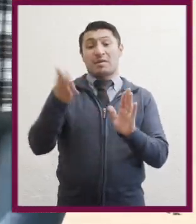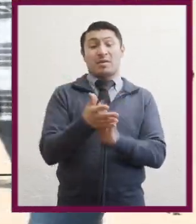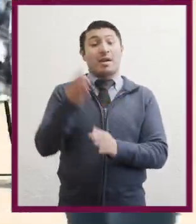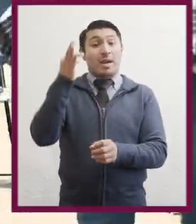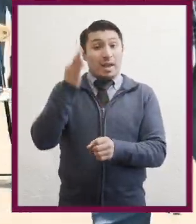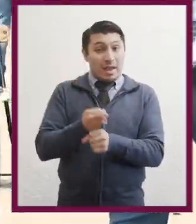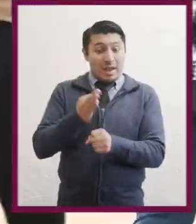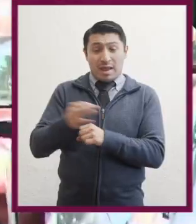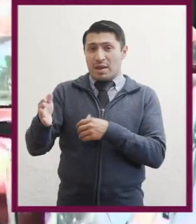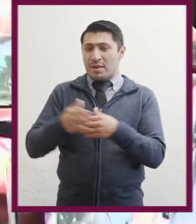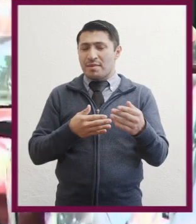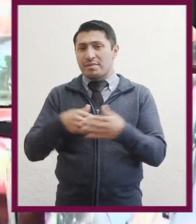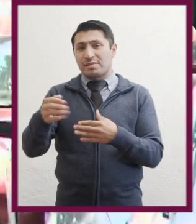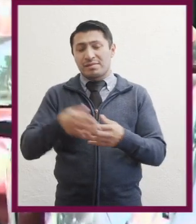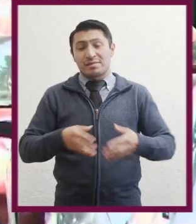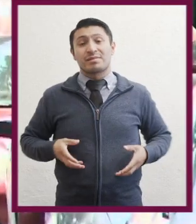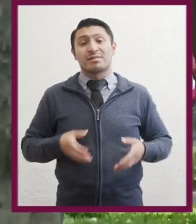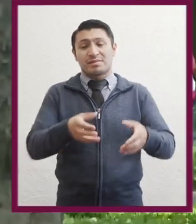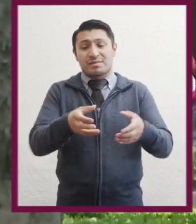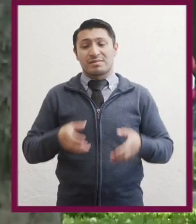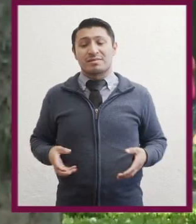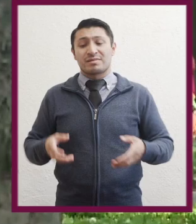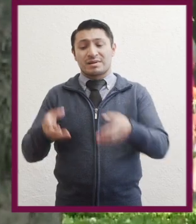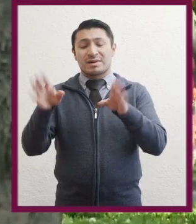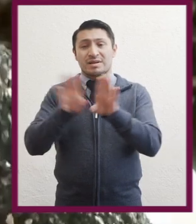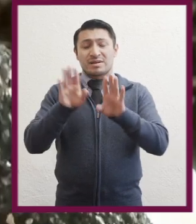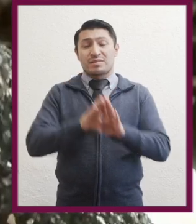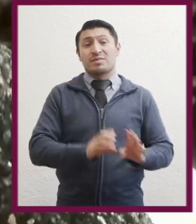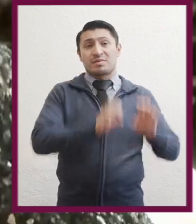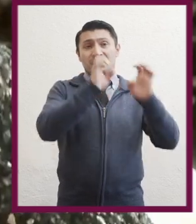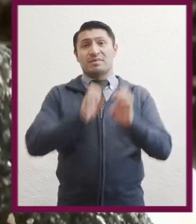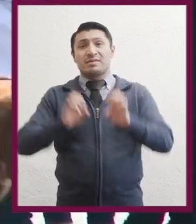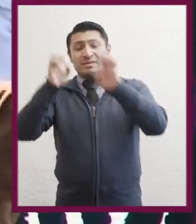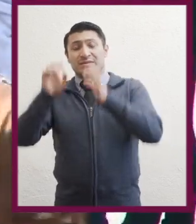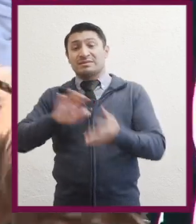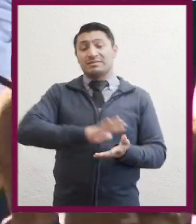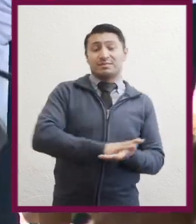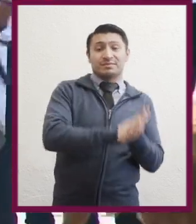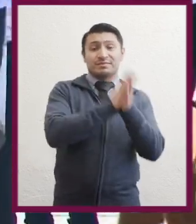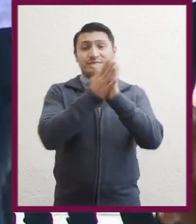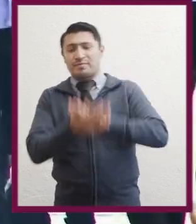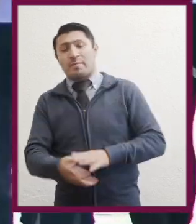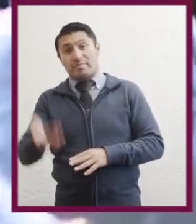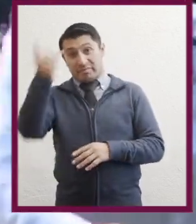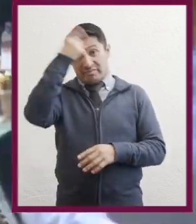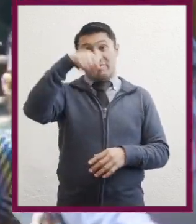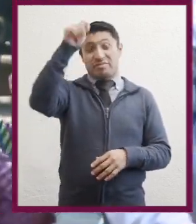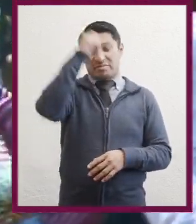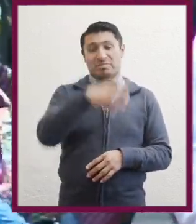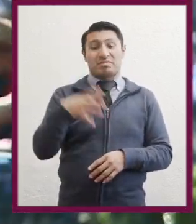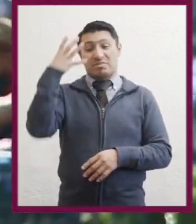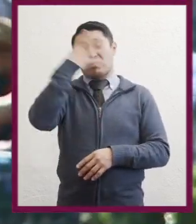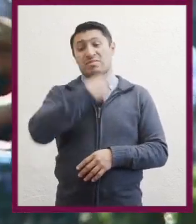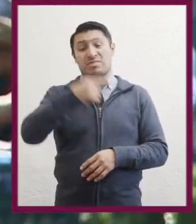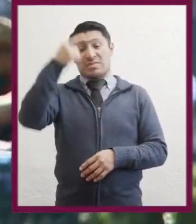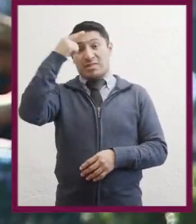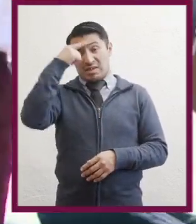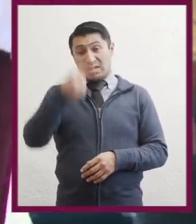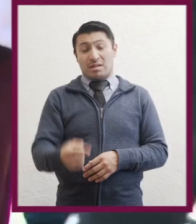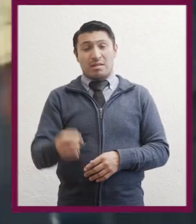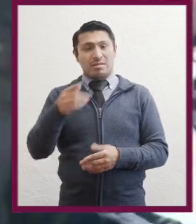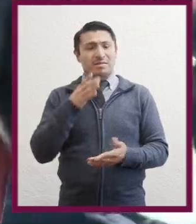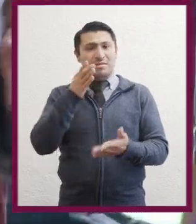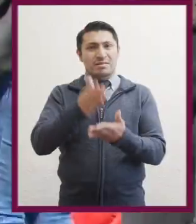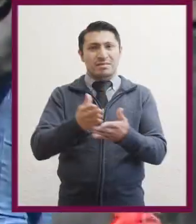en tiempos más recientes, sus calles y edificios se han convertido en un importante polo turístico, además del sitio ideal